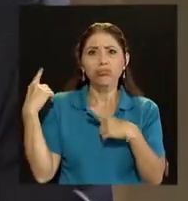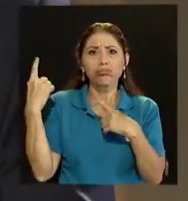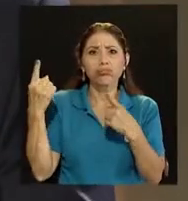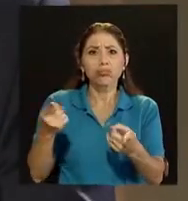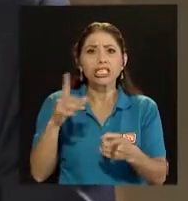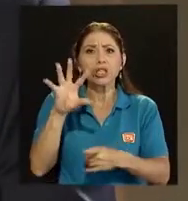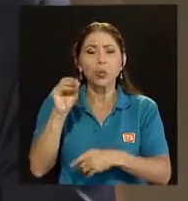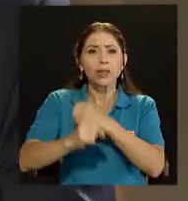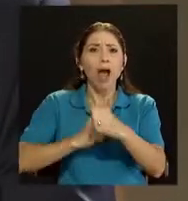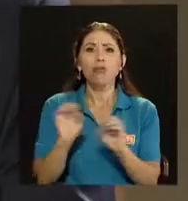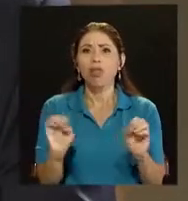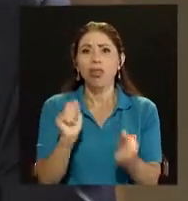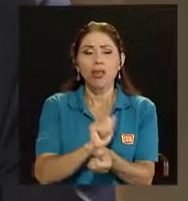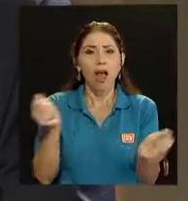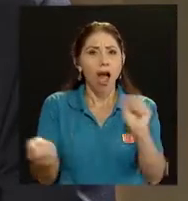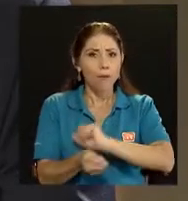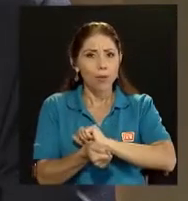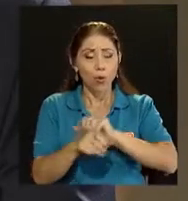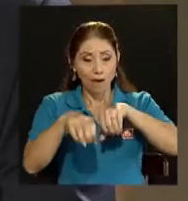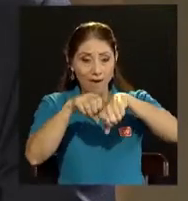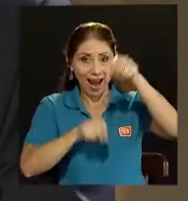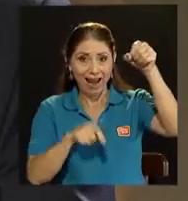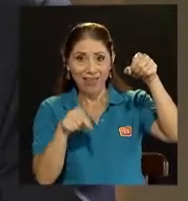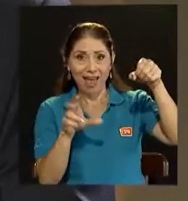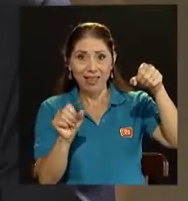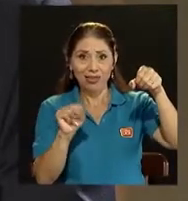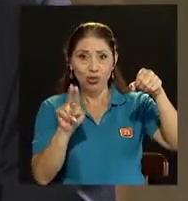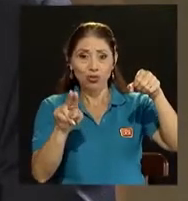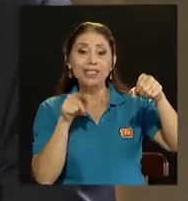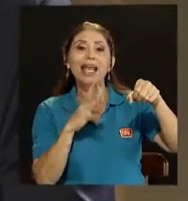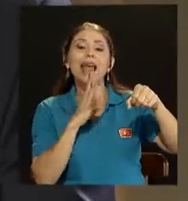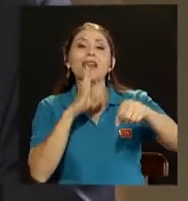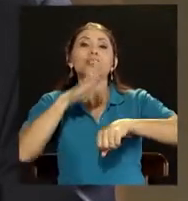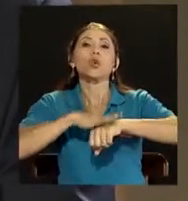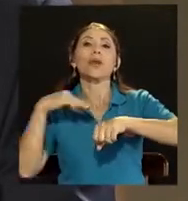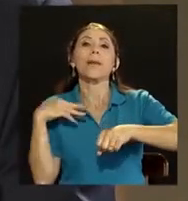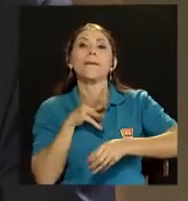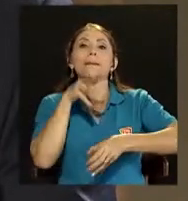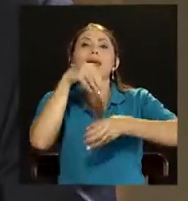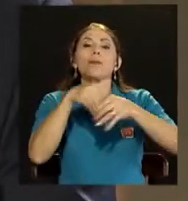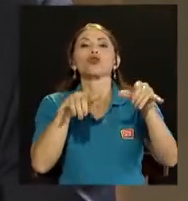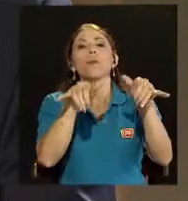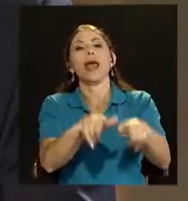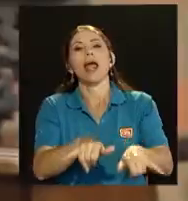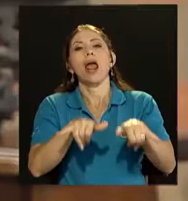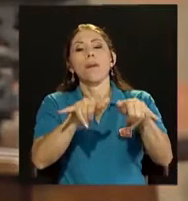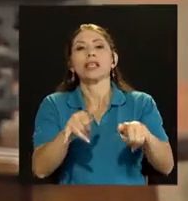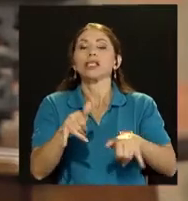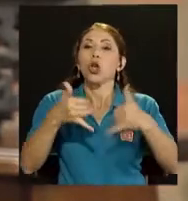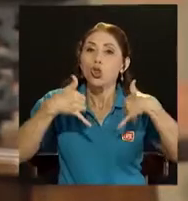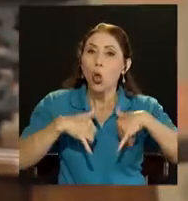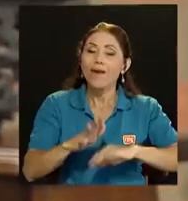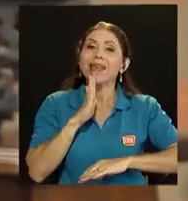de Naciones Unidas, como miembros permanentes, todavía se menciona la Unión Soviética y